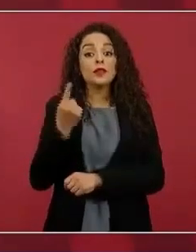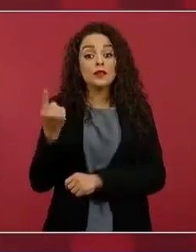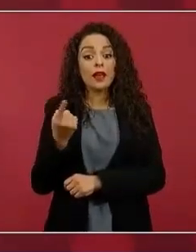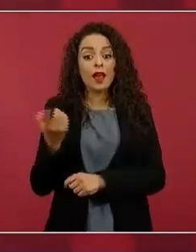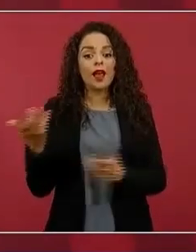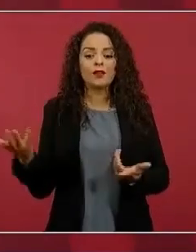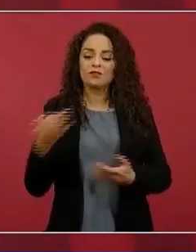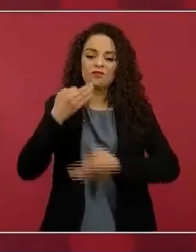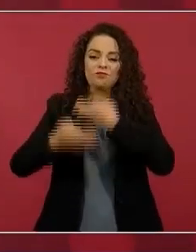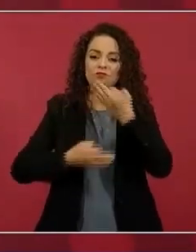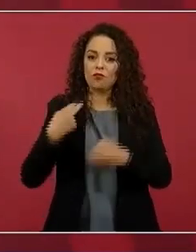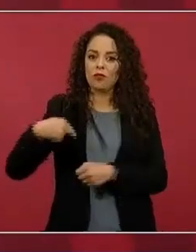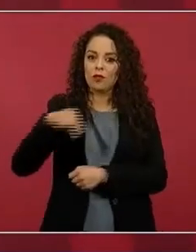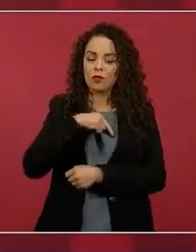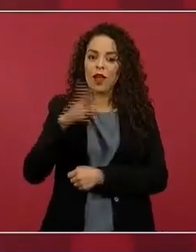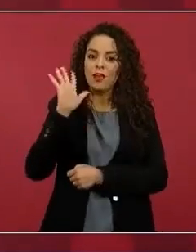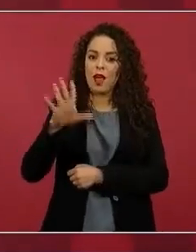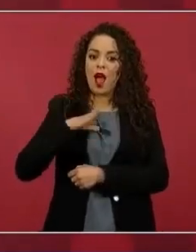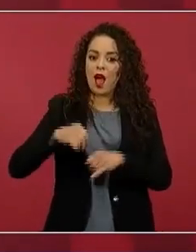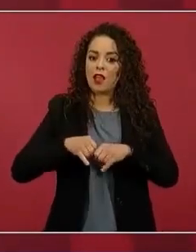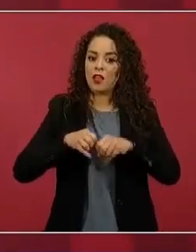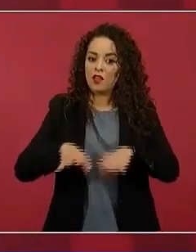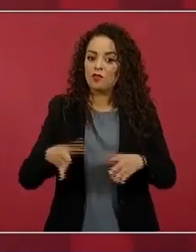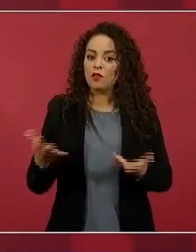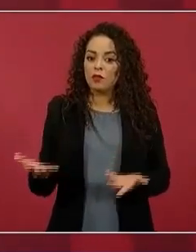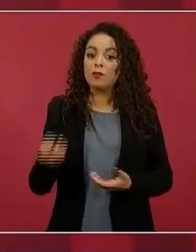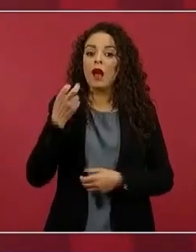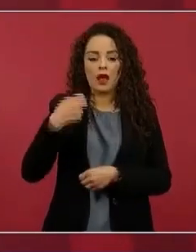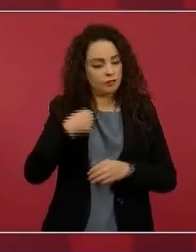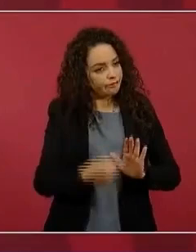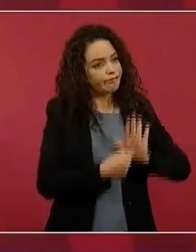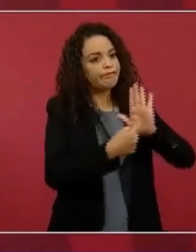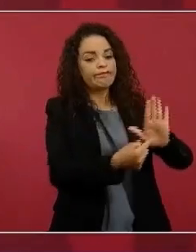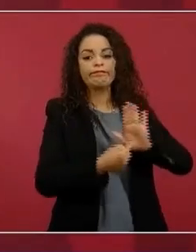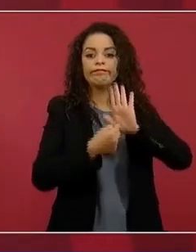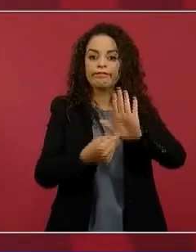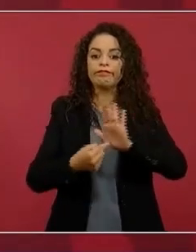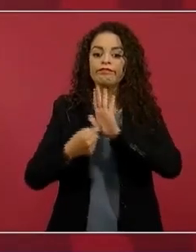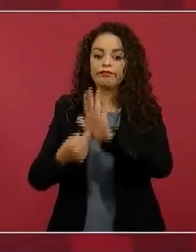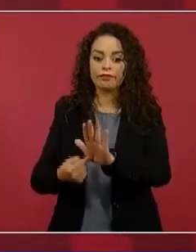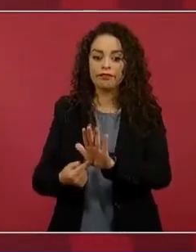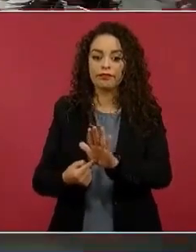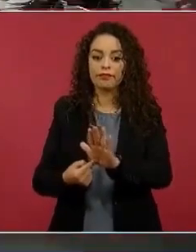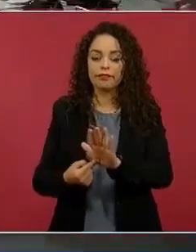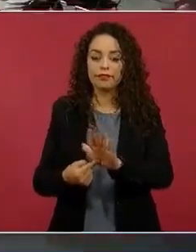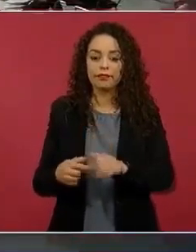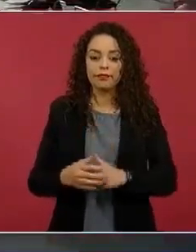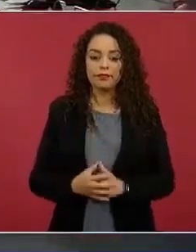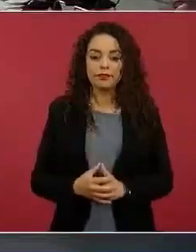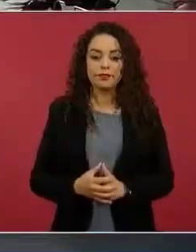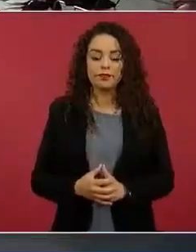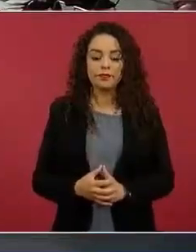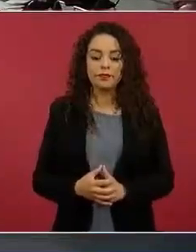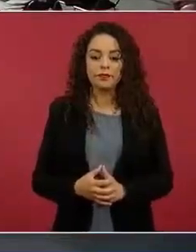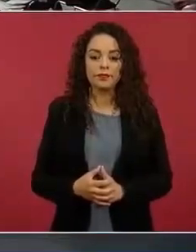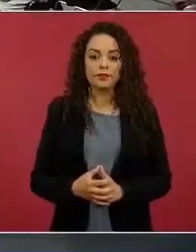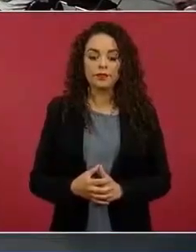tenemos toda esta información que se les da a conocer en poco tiempo.